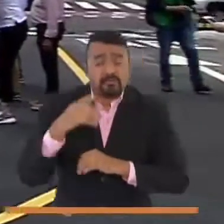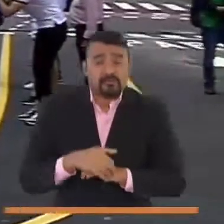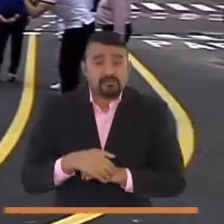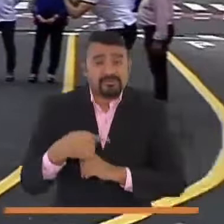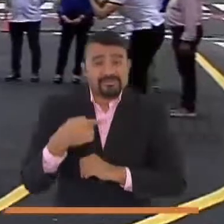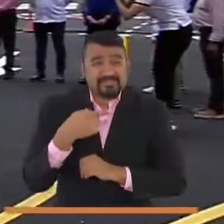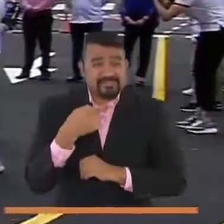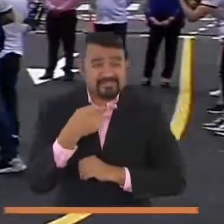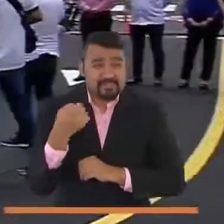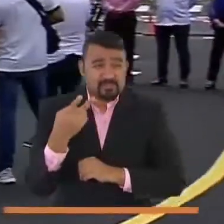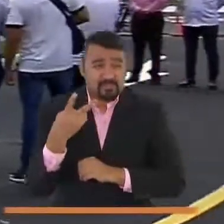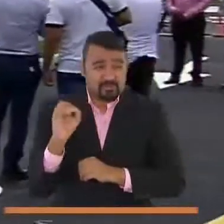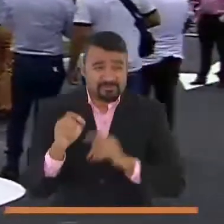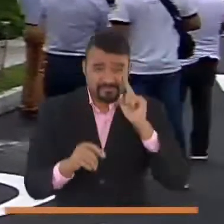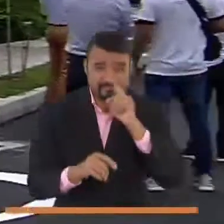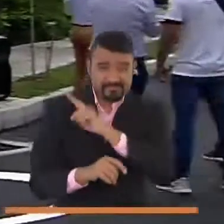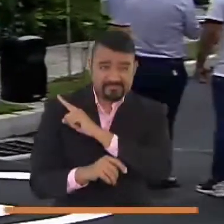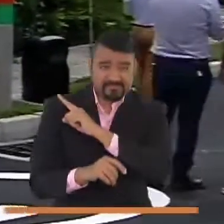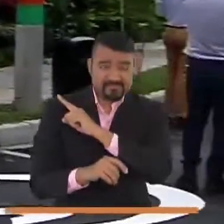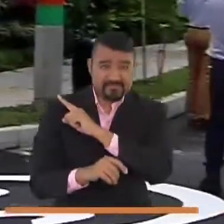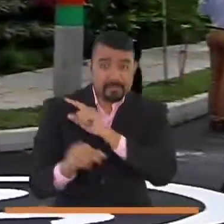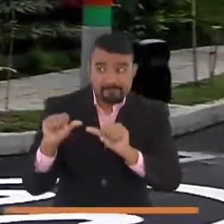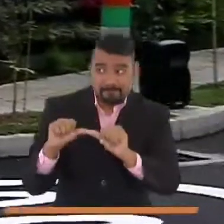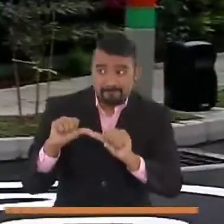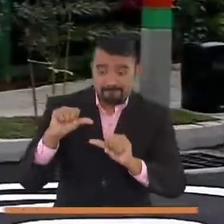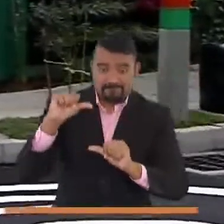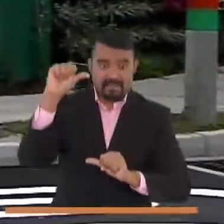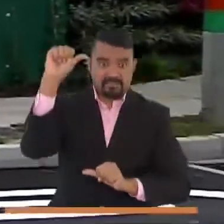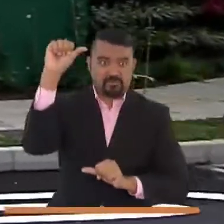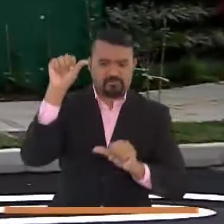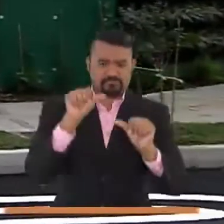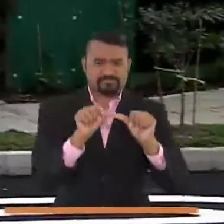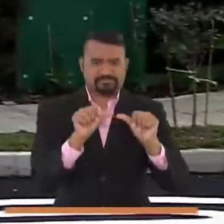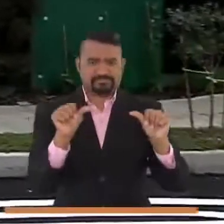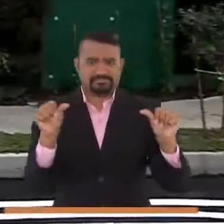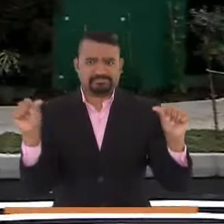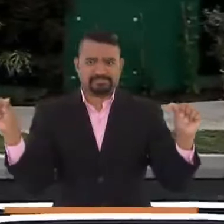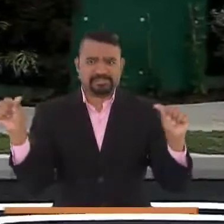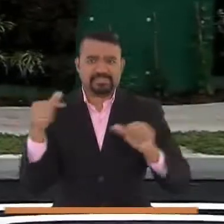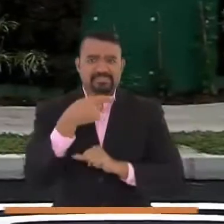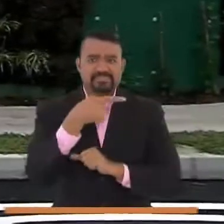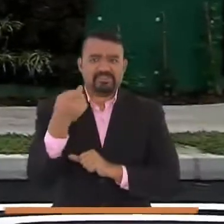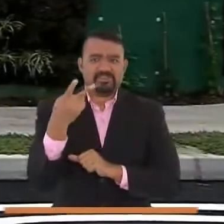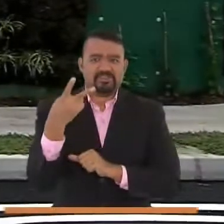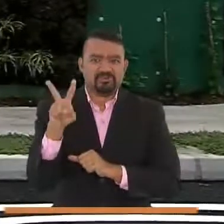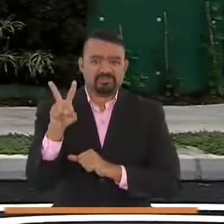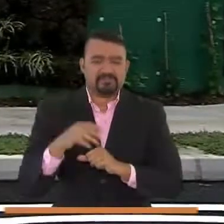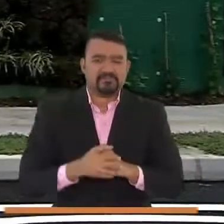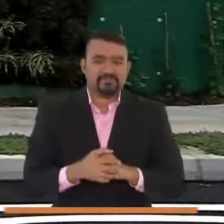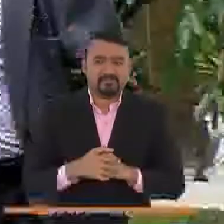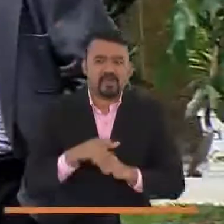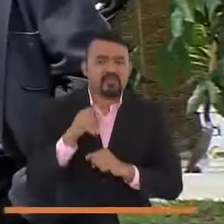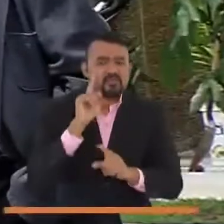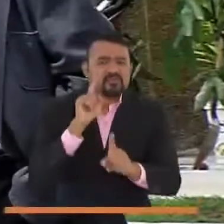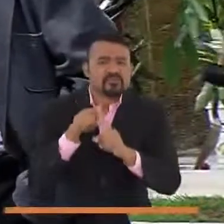de muro verde, como el que tenemos aquí en el pasaje de ley. Digámoslo, es un nuevo componente en las obras públicas que